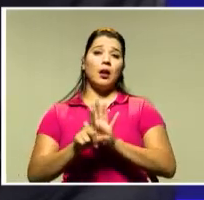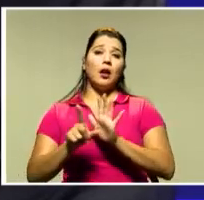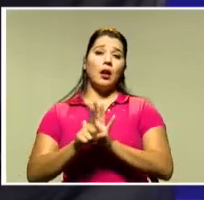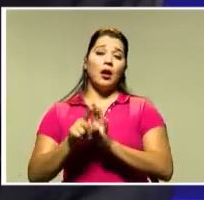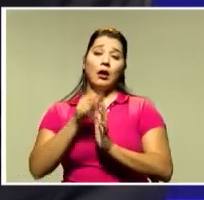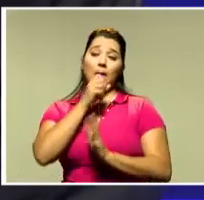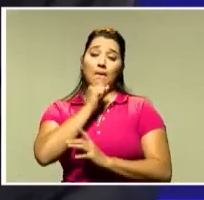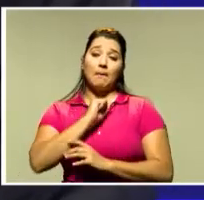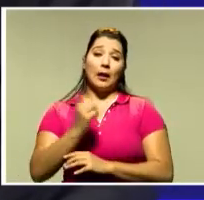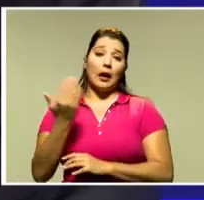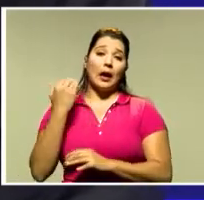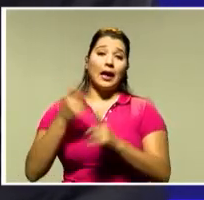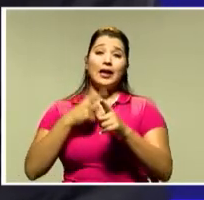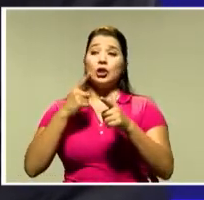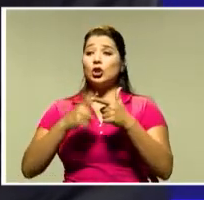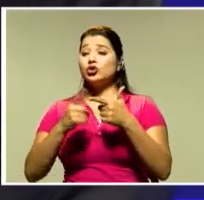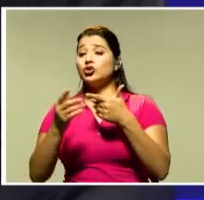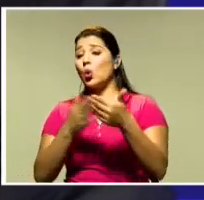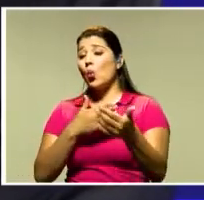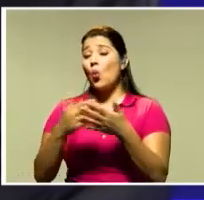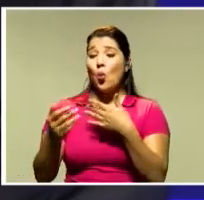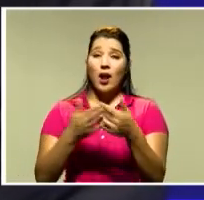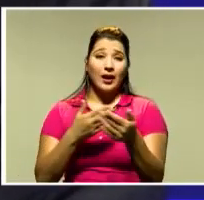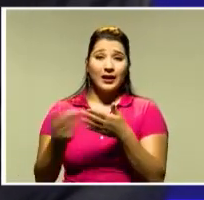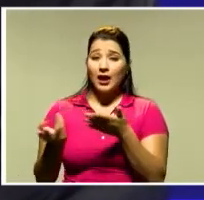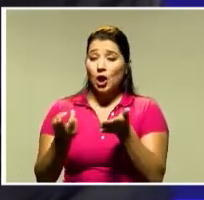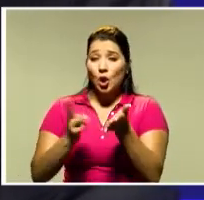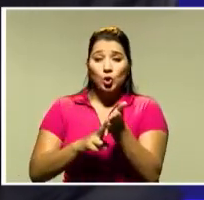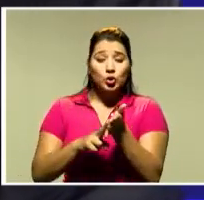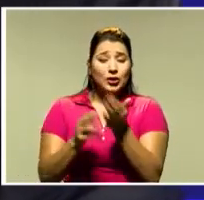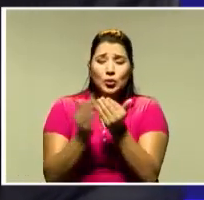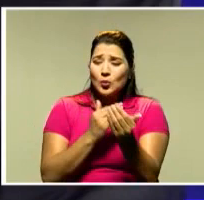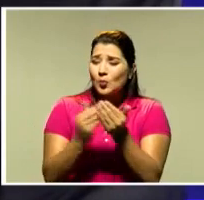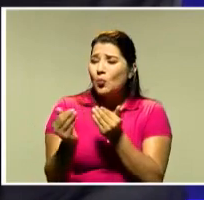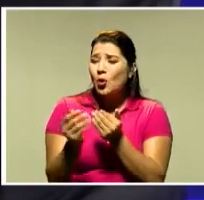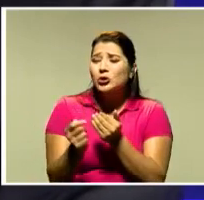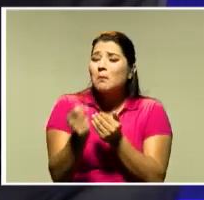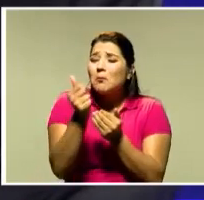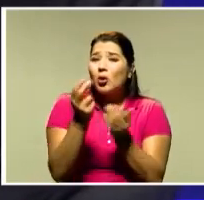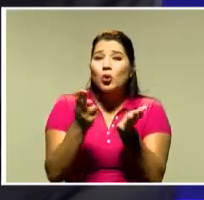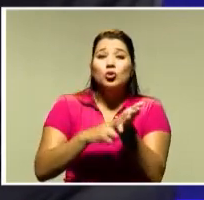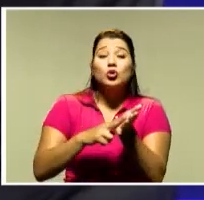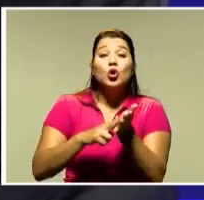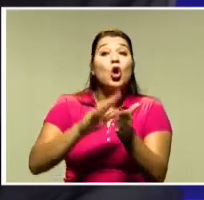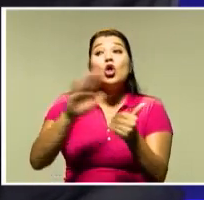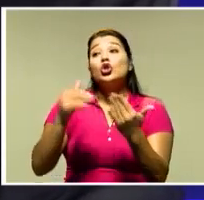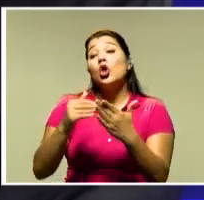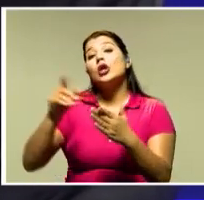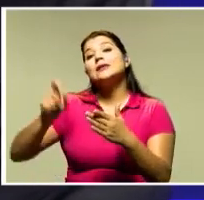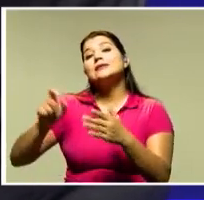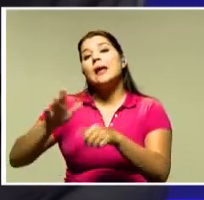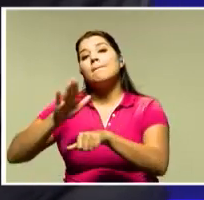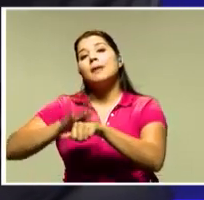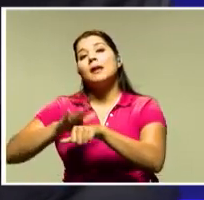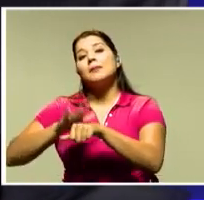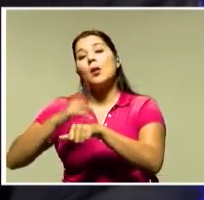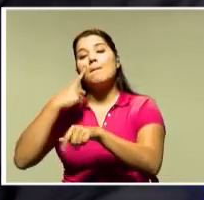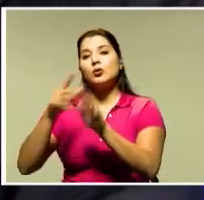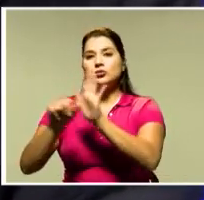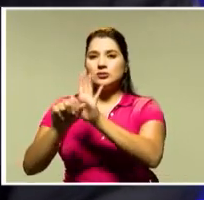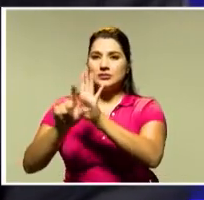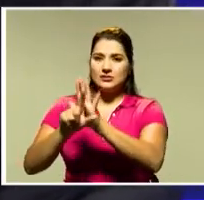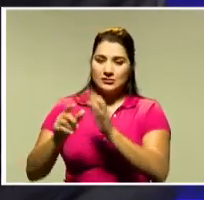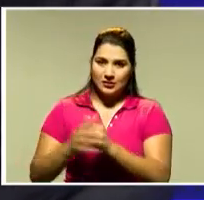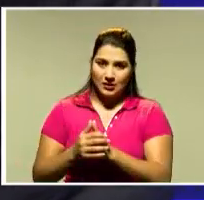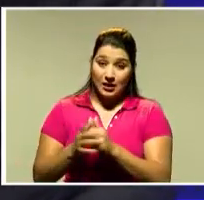más pequeña que sea, inclusive de un pequeño lote de 200 metros cuadrados en las islas, requiere autorización de la Asamblea Legislativa.